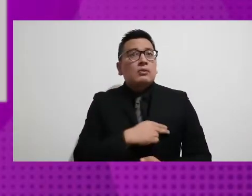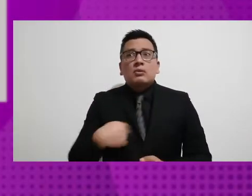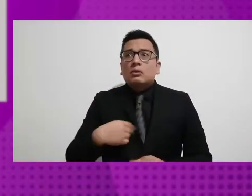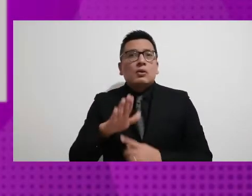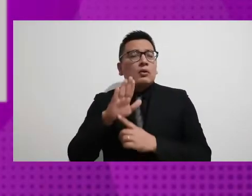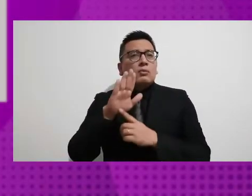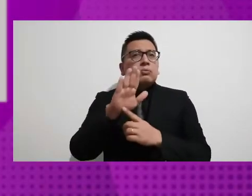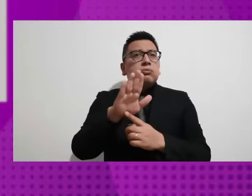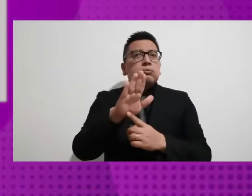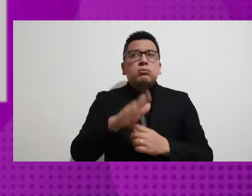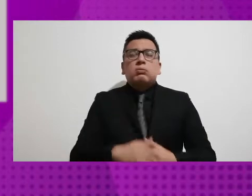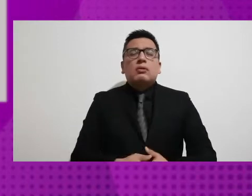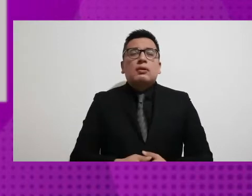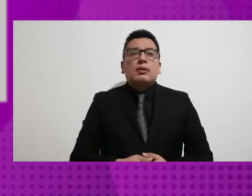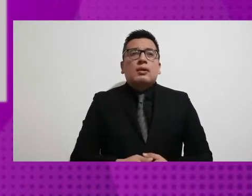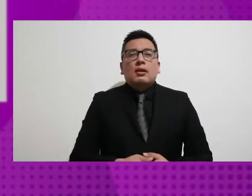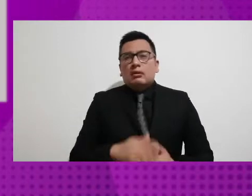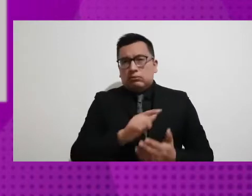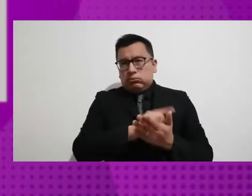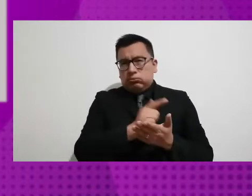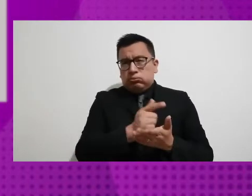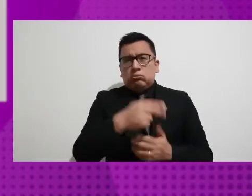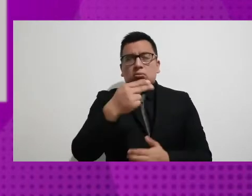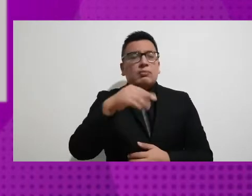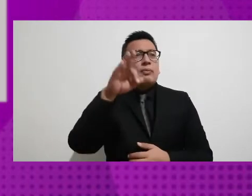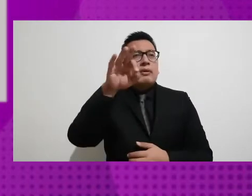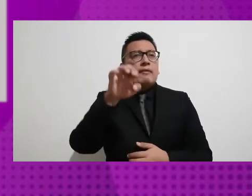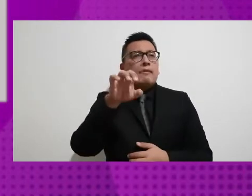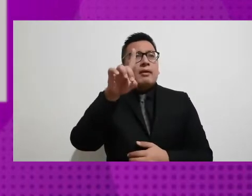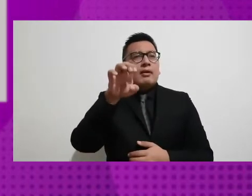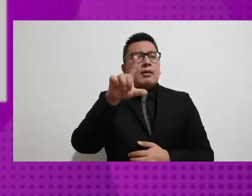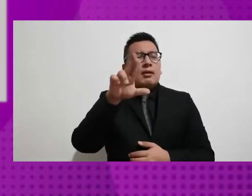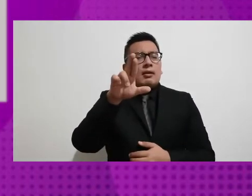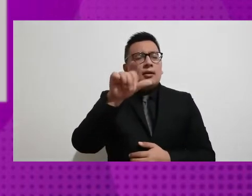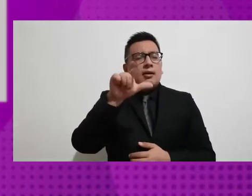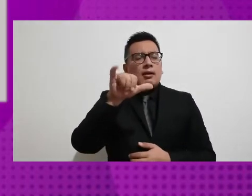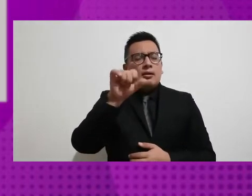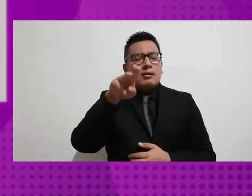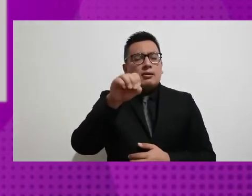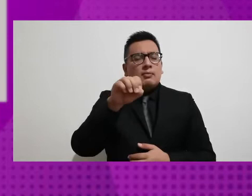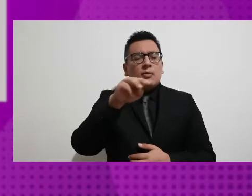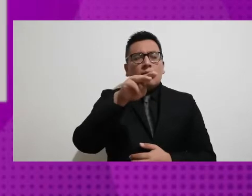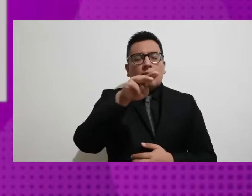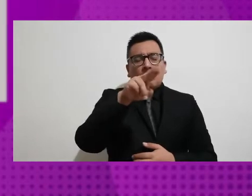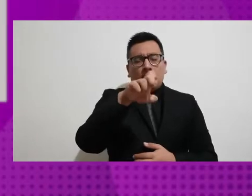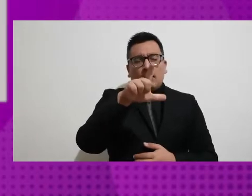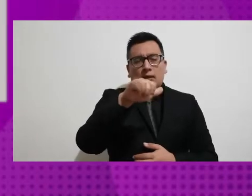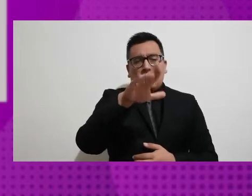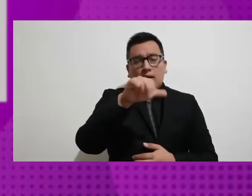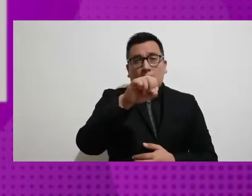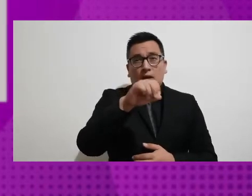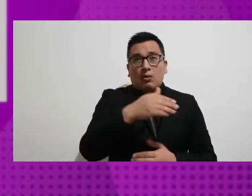Vamos a presentar esta obra que se llama El Federalismo Mexicano frente al actual